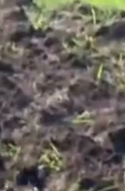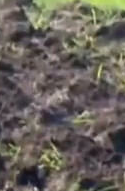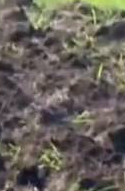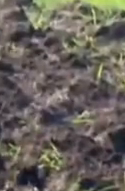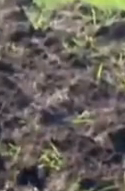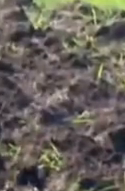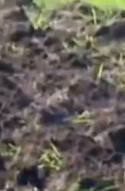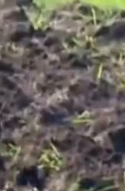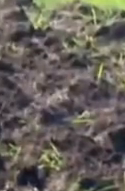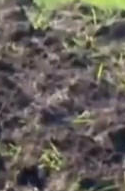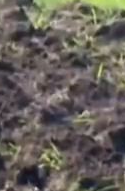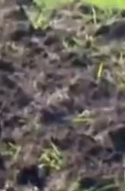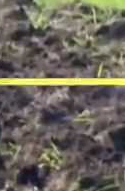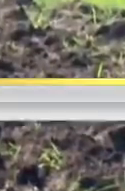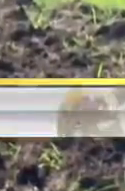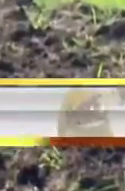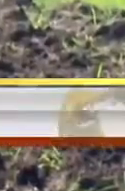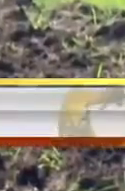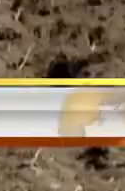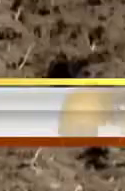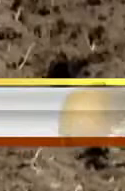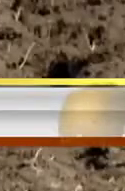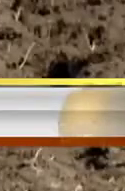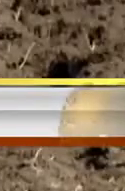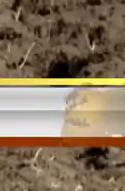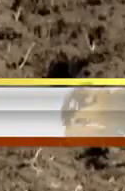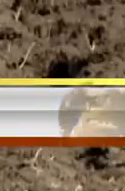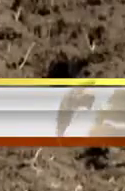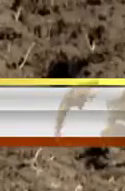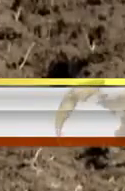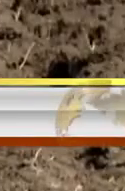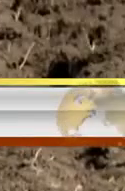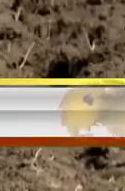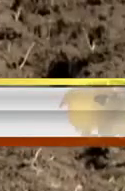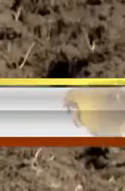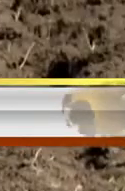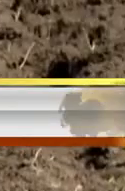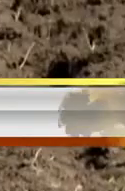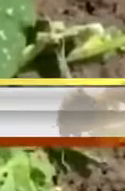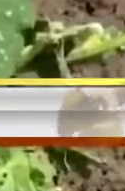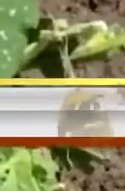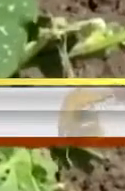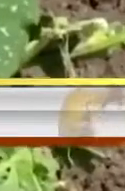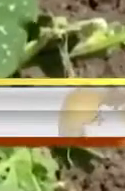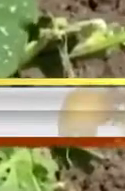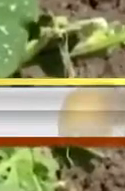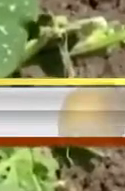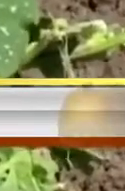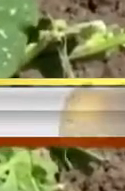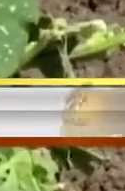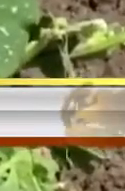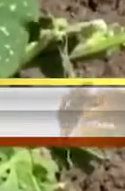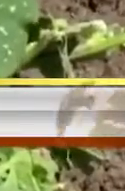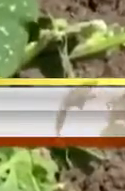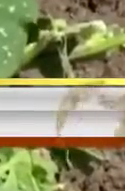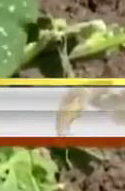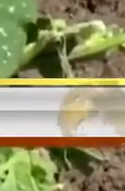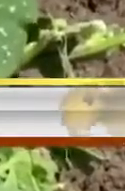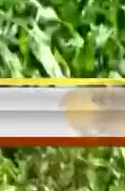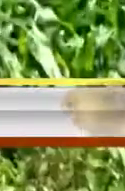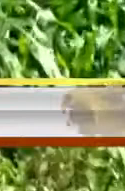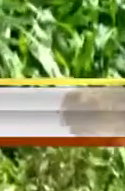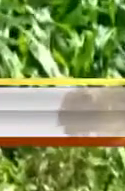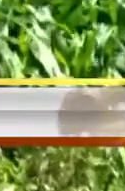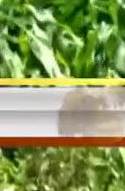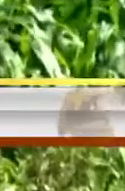Granma sobrecumplió su plan de siembra de la campaña de frío al plantar más de 45 mil hectáreas, de ellas 5 mil por encima de lo